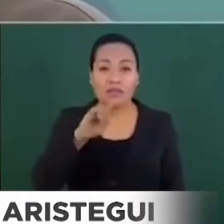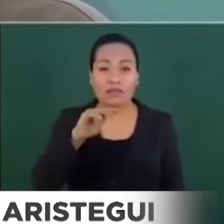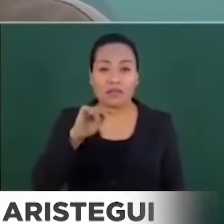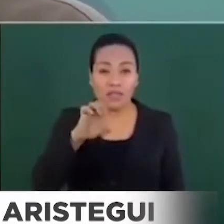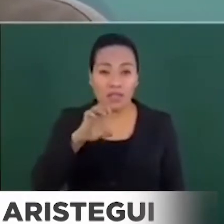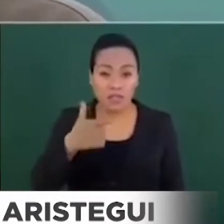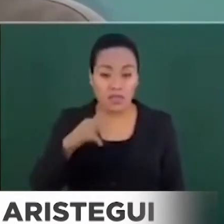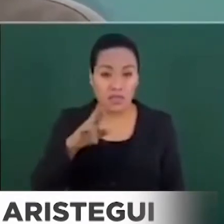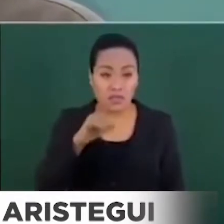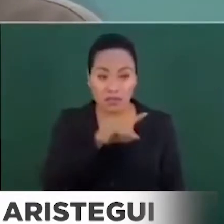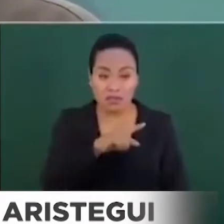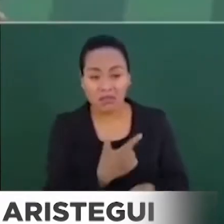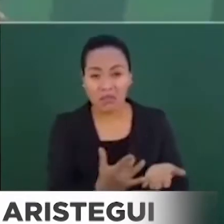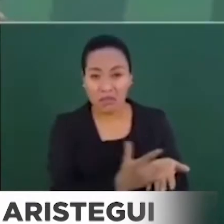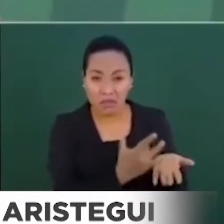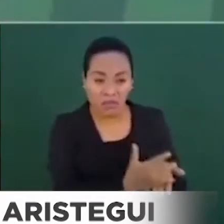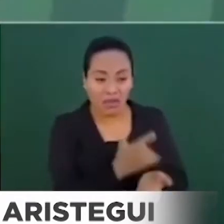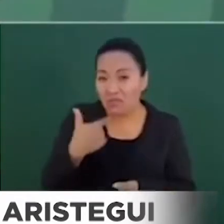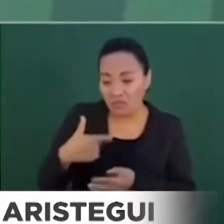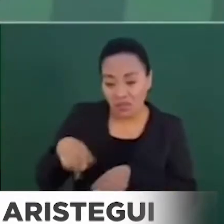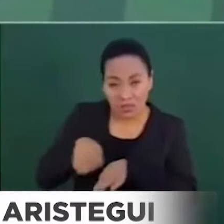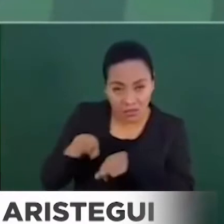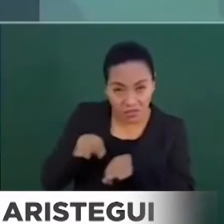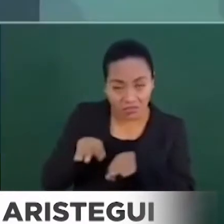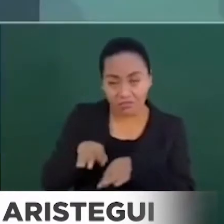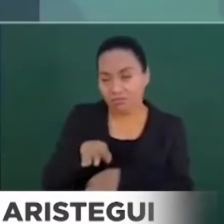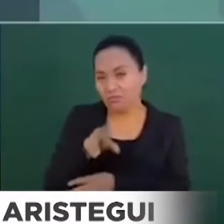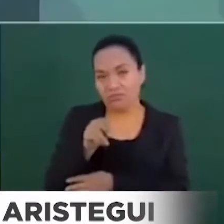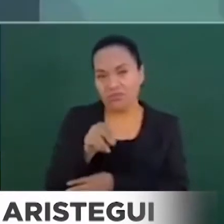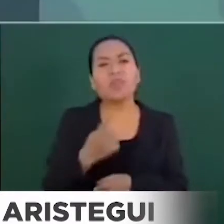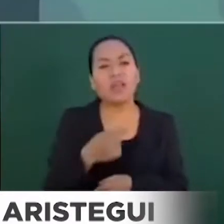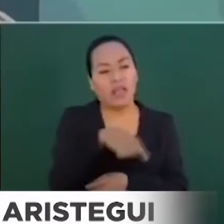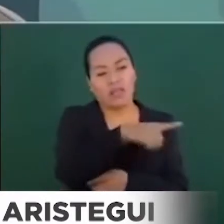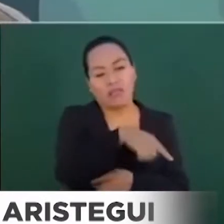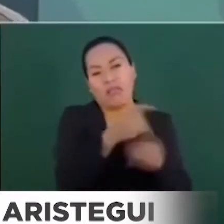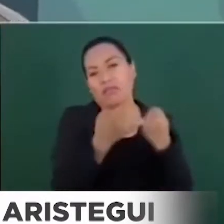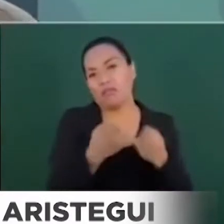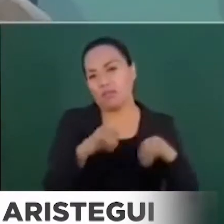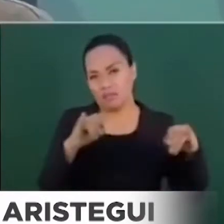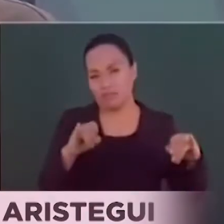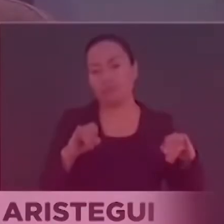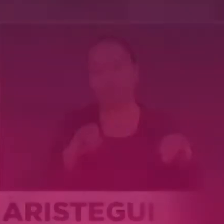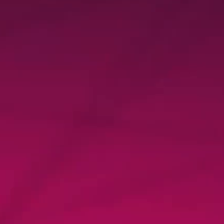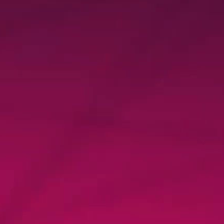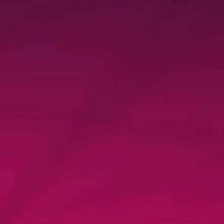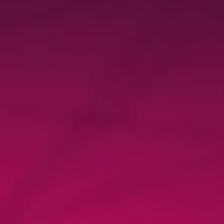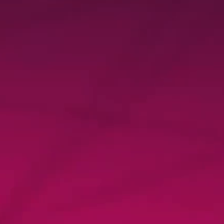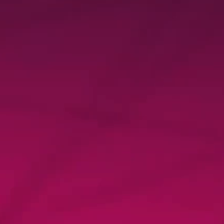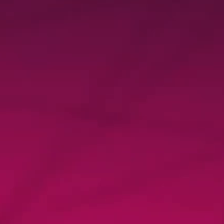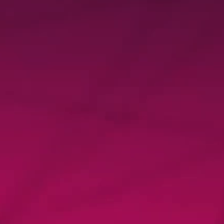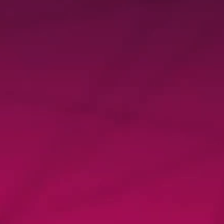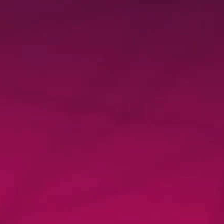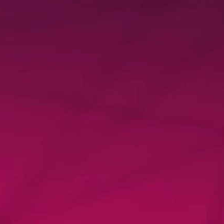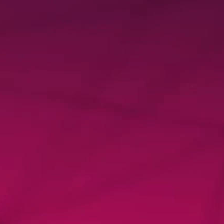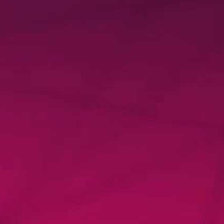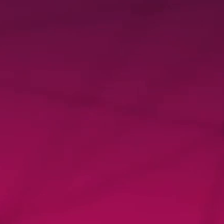distintas ocasiones con distintos medios de comunicación cuando justo presentan una nota que lo afecta, justo cuando